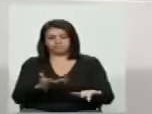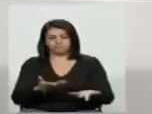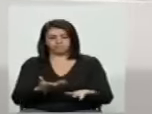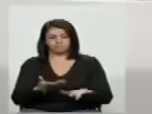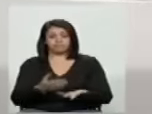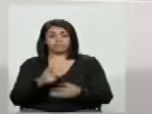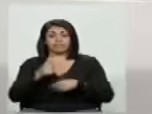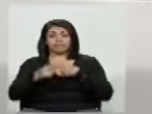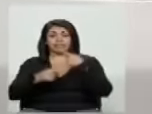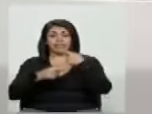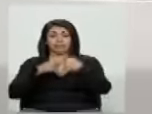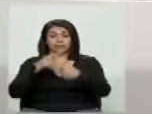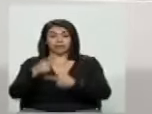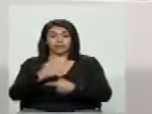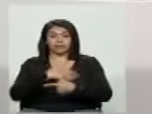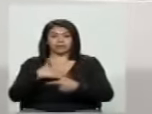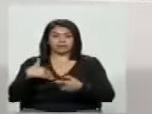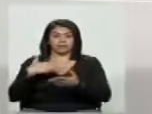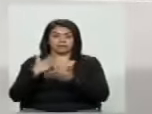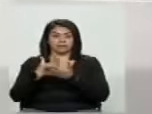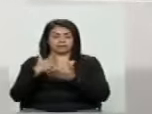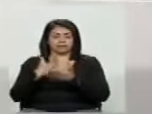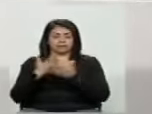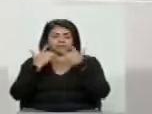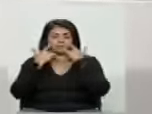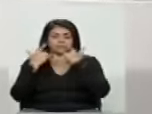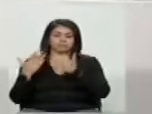A la larga, lo que van a buscar siempre es